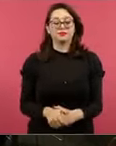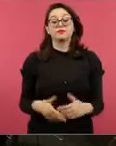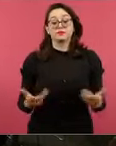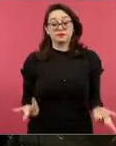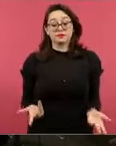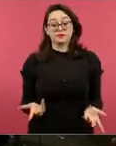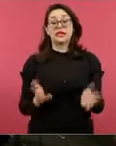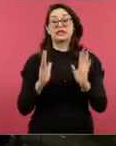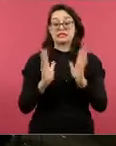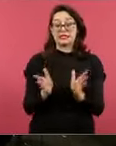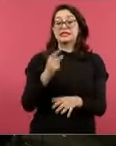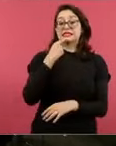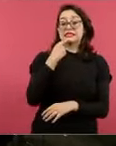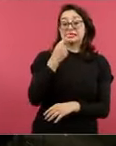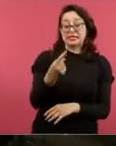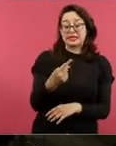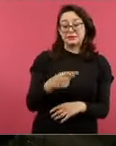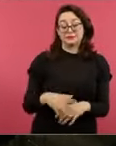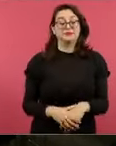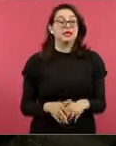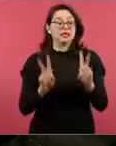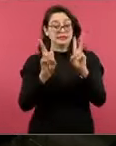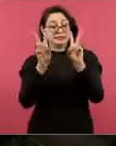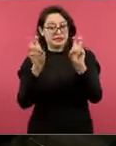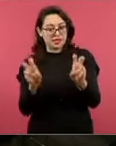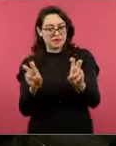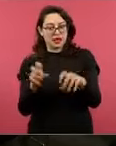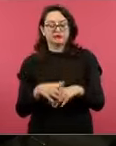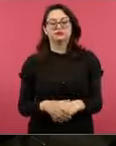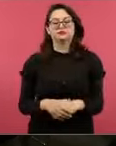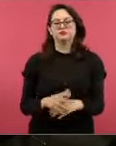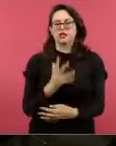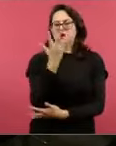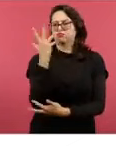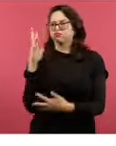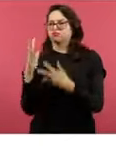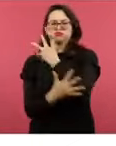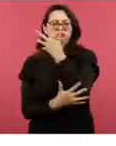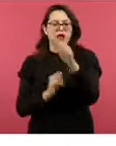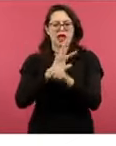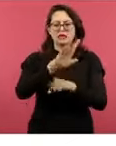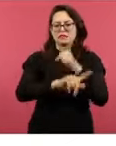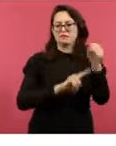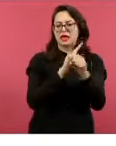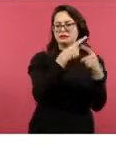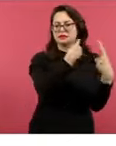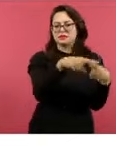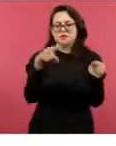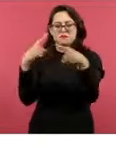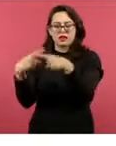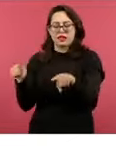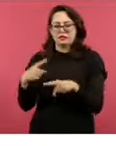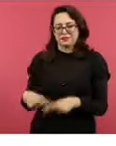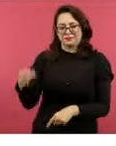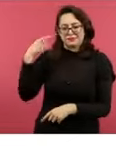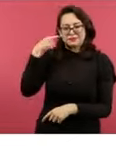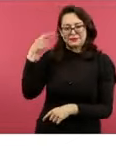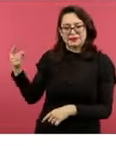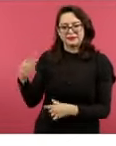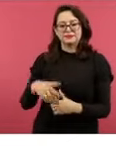ya les había mencionado, el título del proyecto es Mosaicos de la Biodiversidad, el desafío de la simetría, y